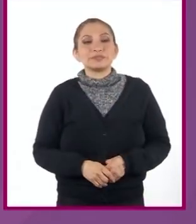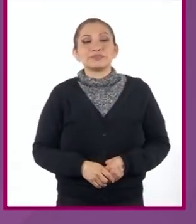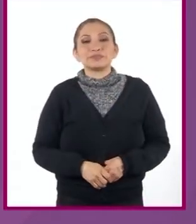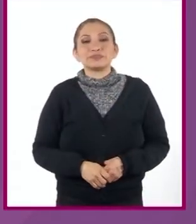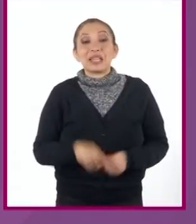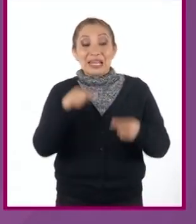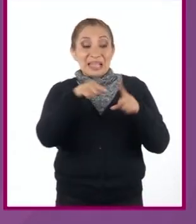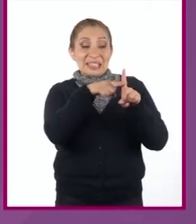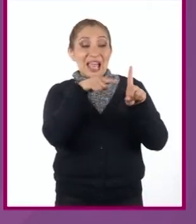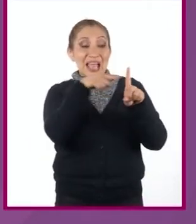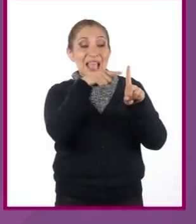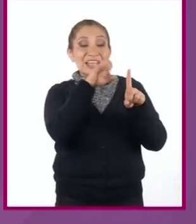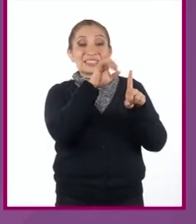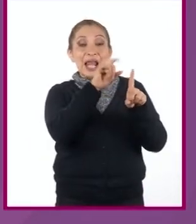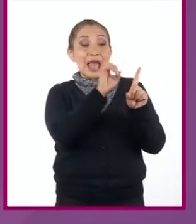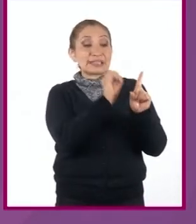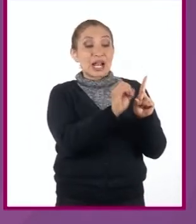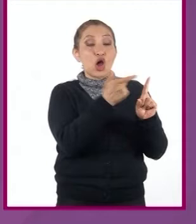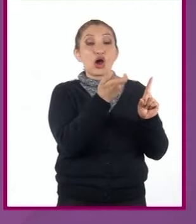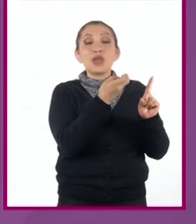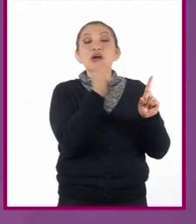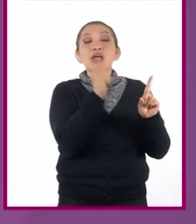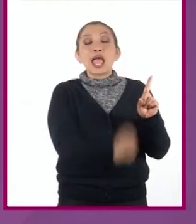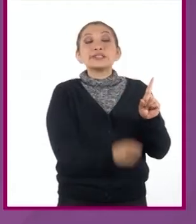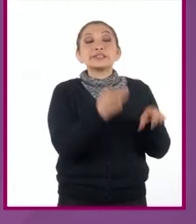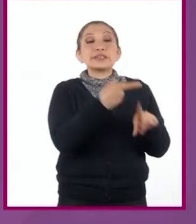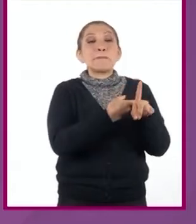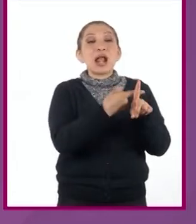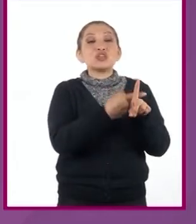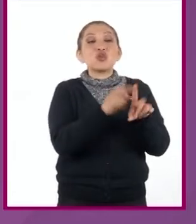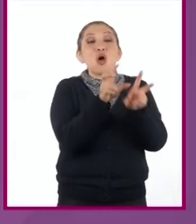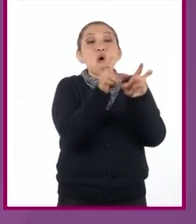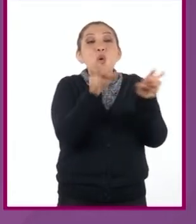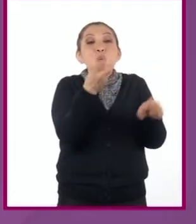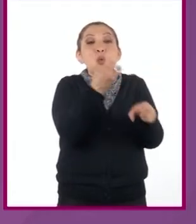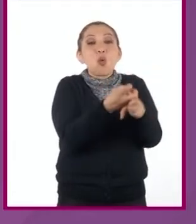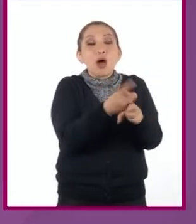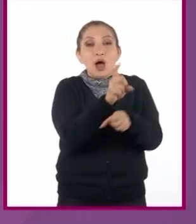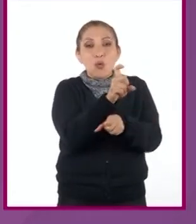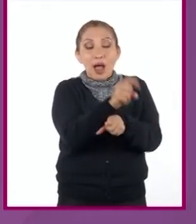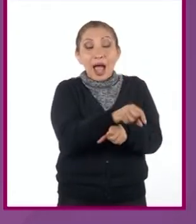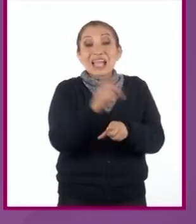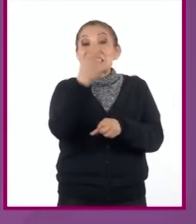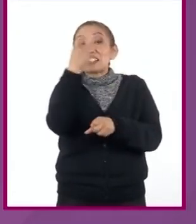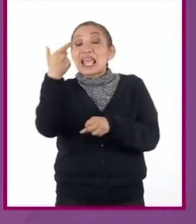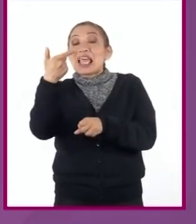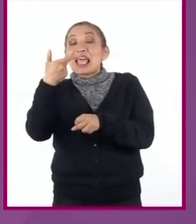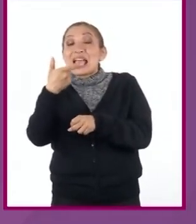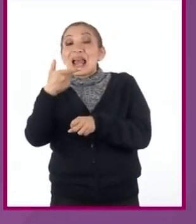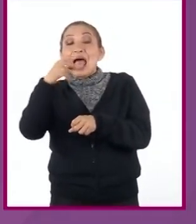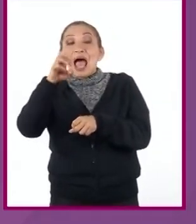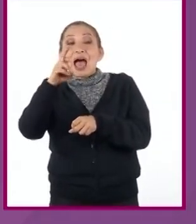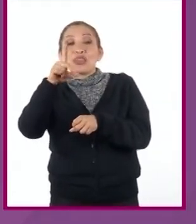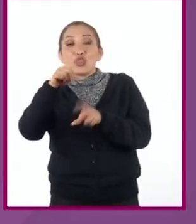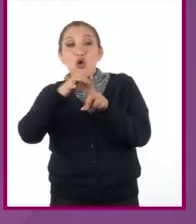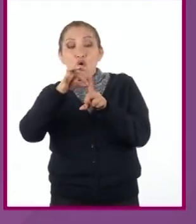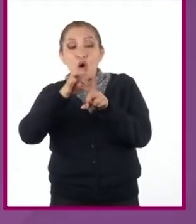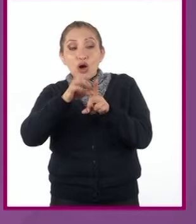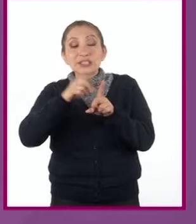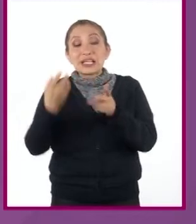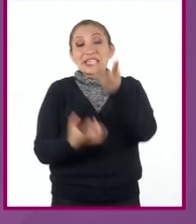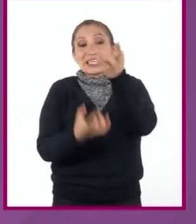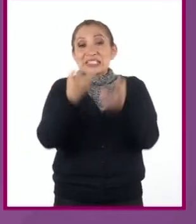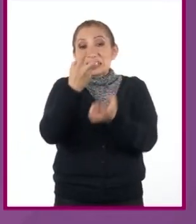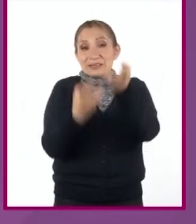En esta escala, los 0 grados corresponden a la temperatura de congelamiento del agua y los 100 grados a la temperatura en que